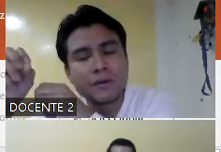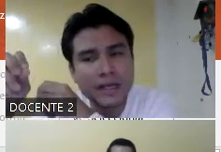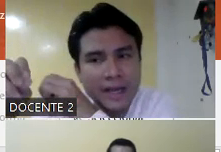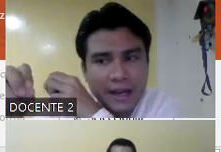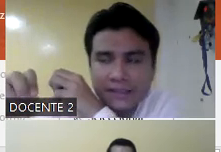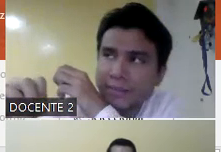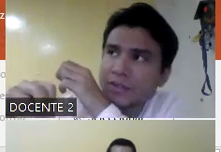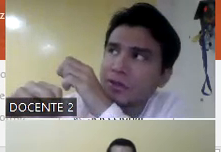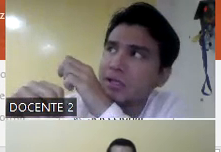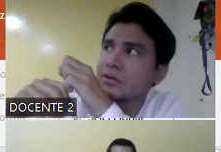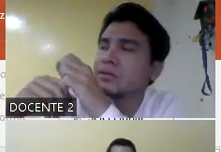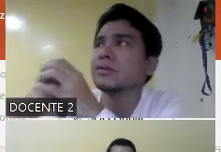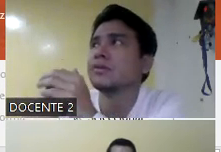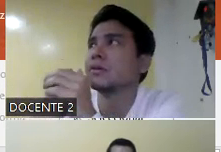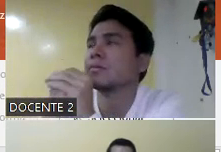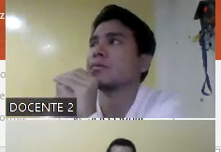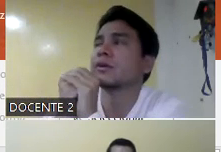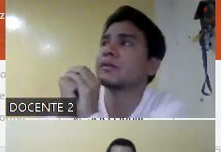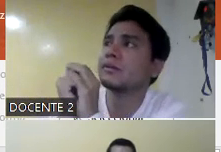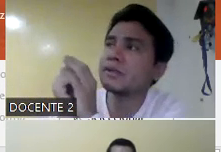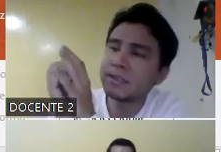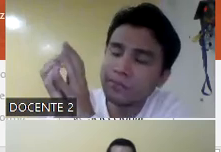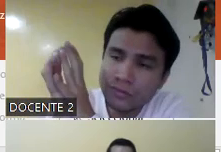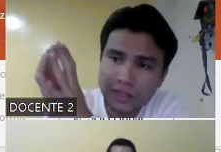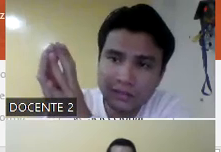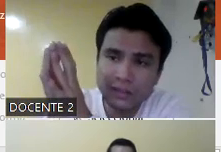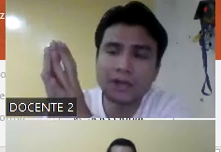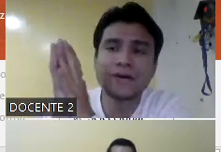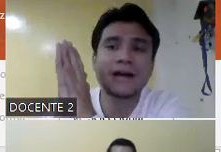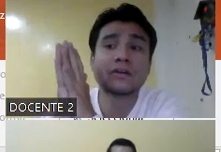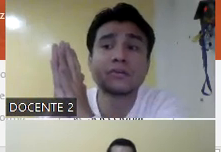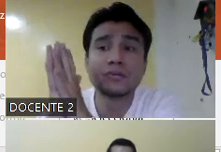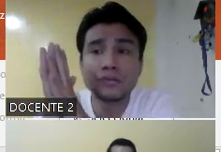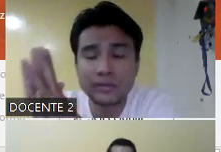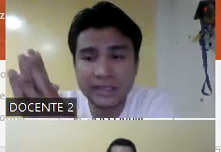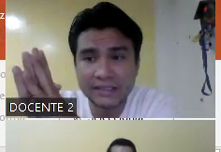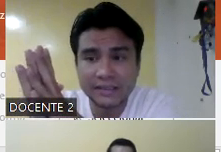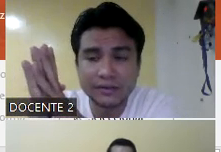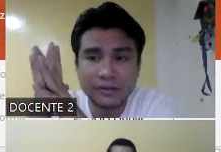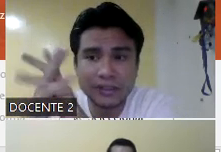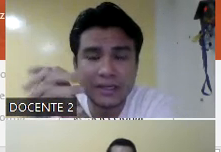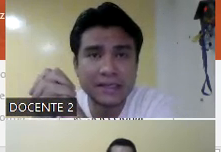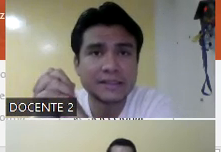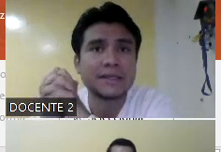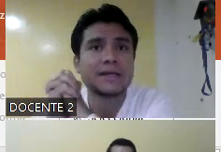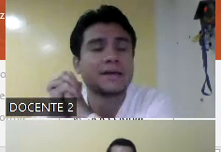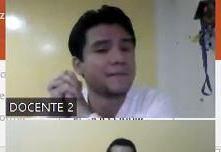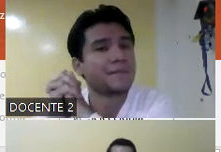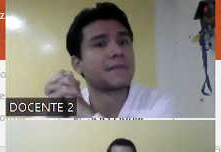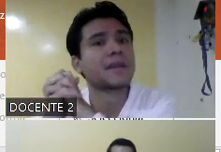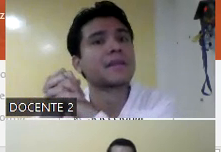Entonces, ¿por qué se menciona todo esto del dolor? Porque el dolor está muy asociado a conductas psicológicas